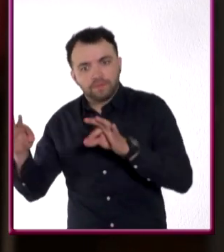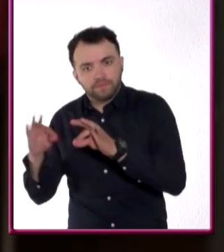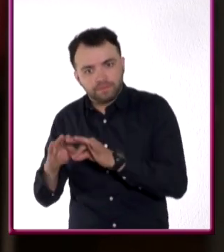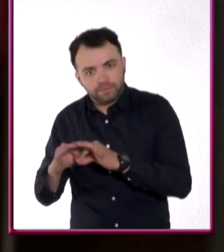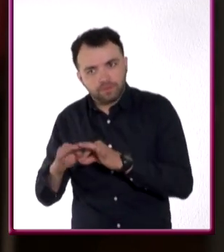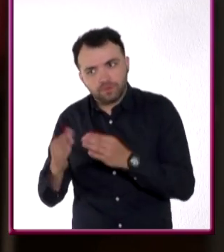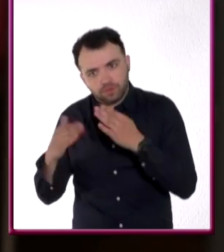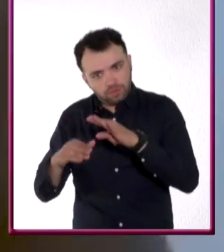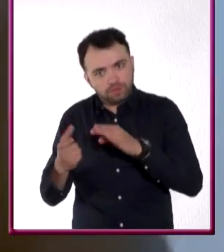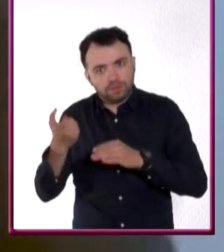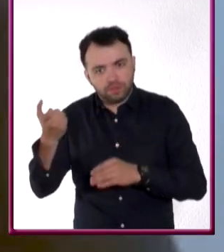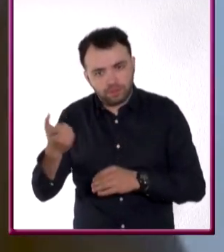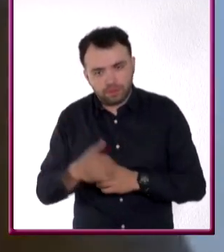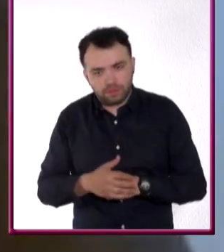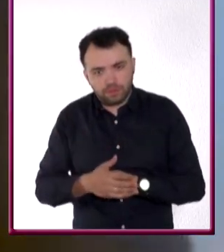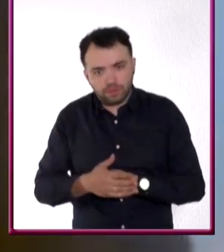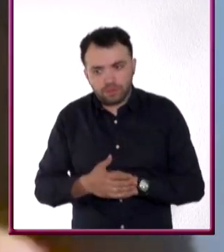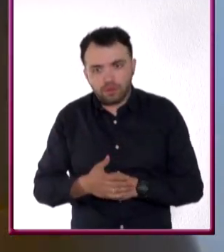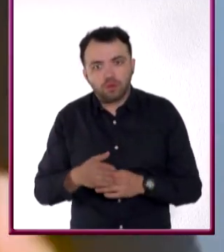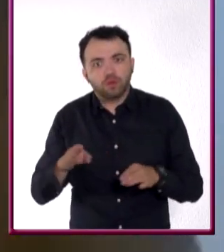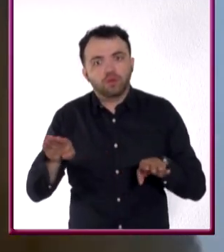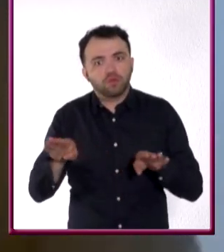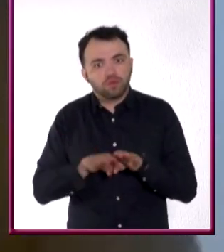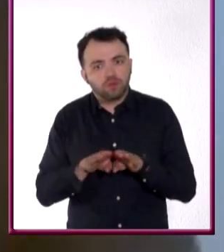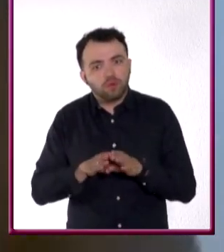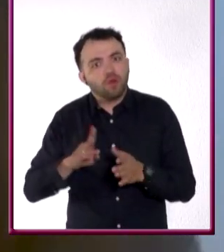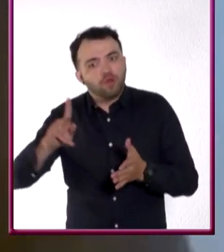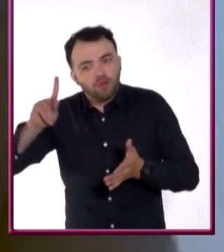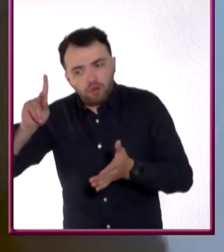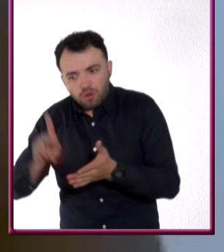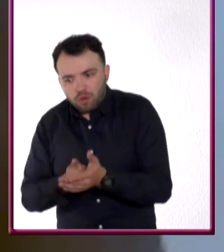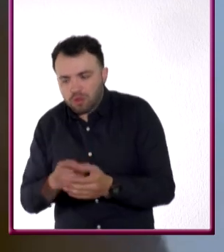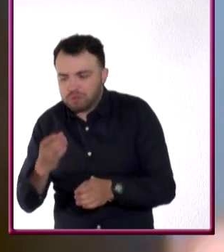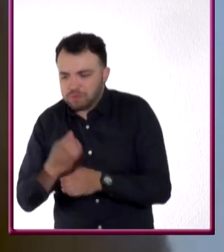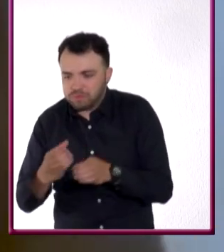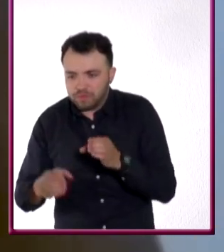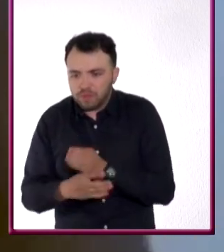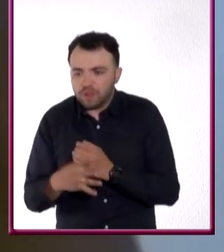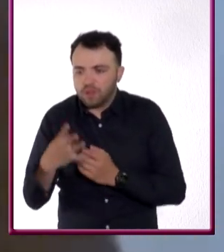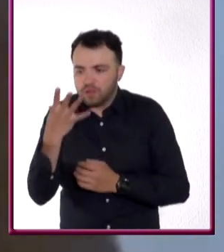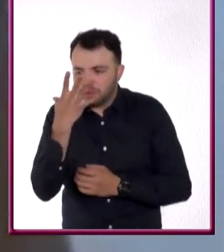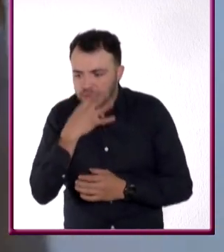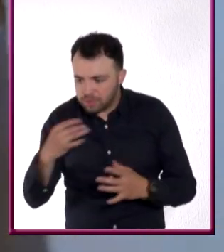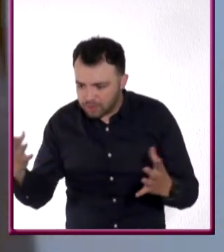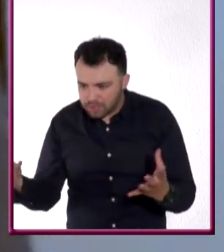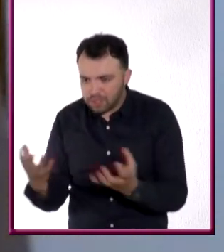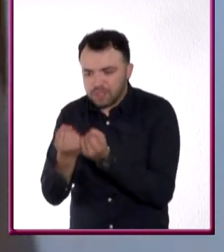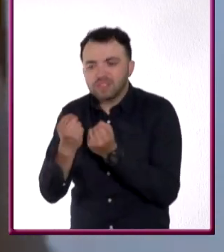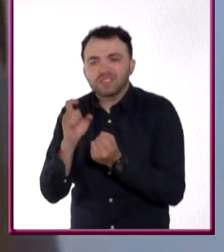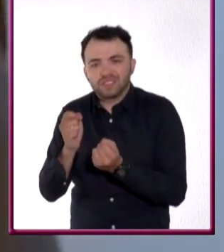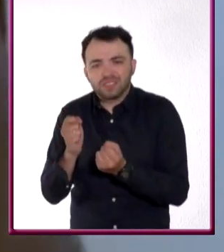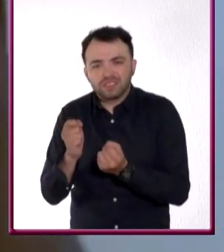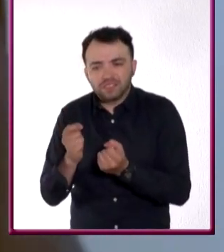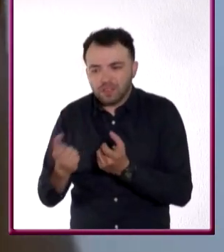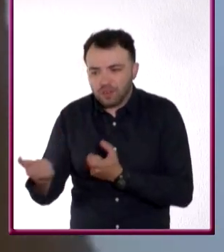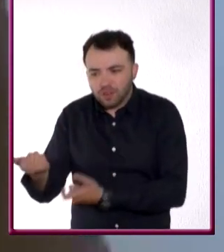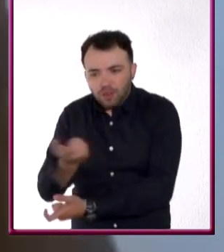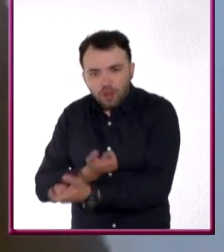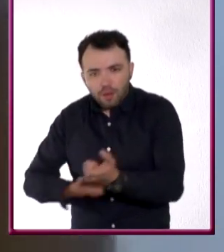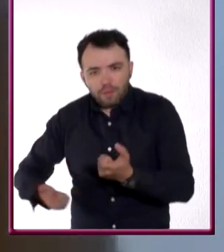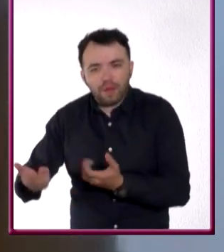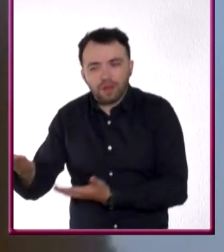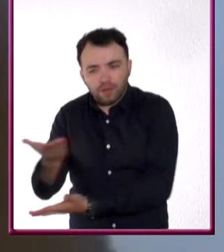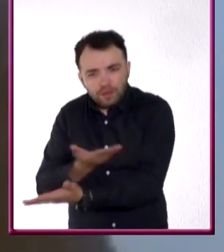el sistema económico. Se trataría de recuperar cosas muy bonitas, por ejemplo, como la cooperación, ¿no? Que ahora justamente